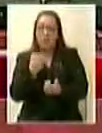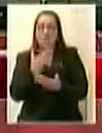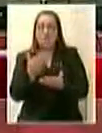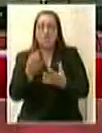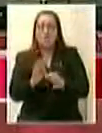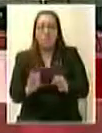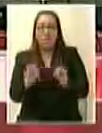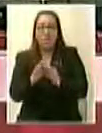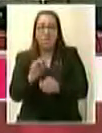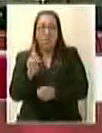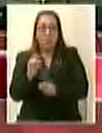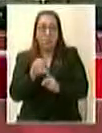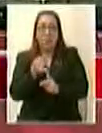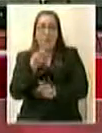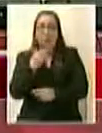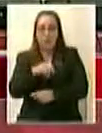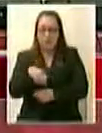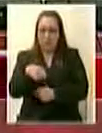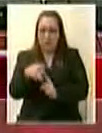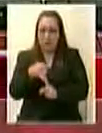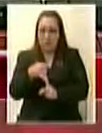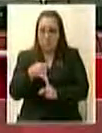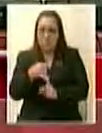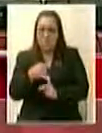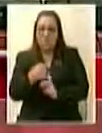cuatro elementos? Primero, el azúcar.